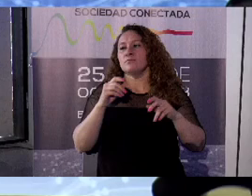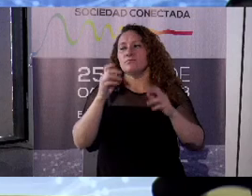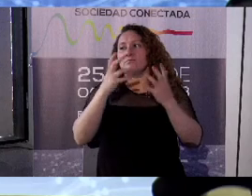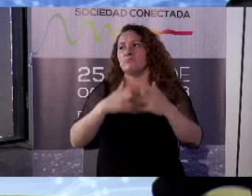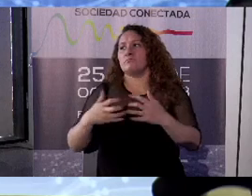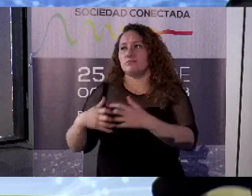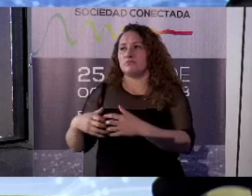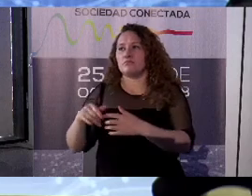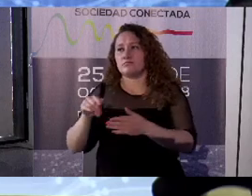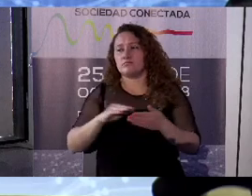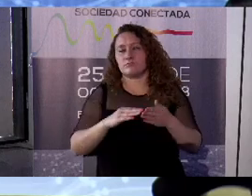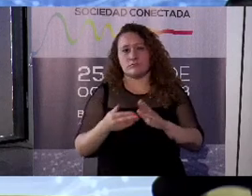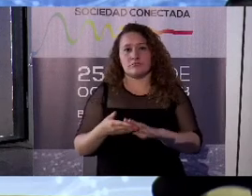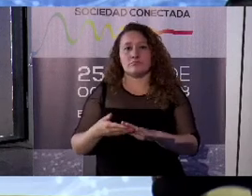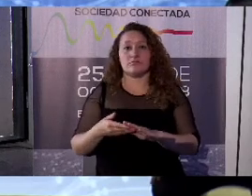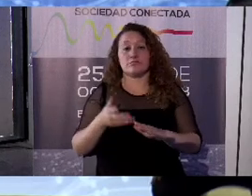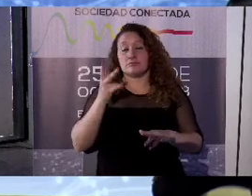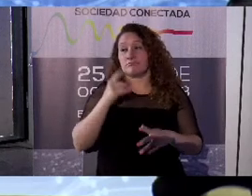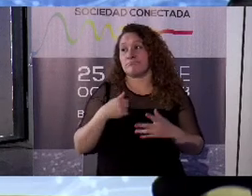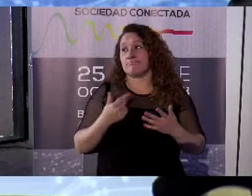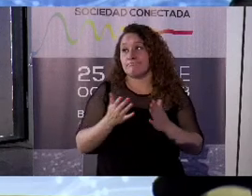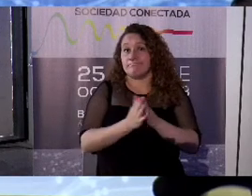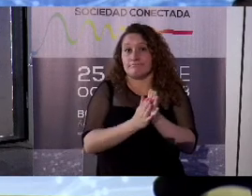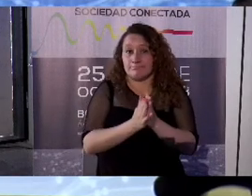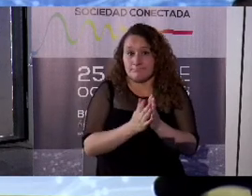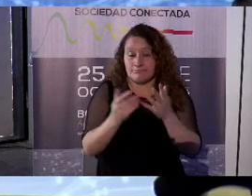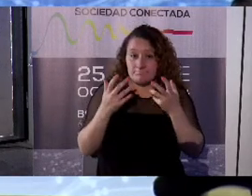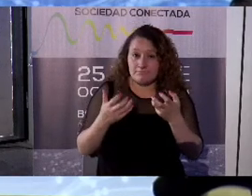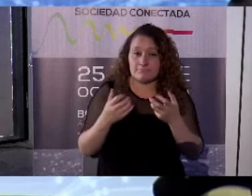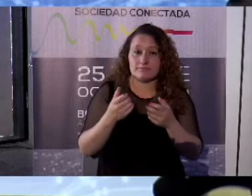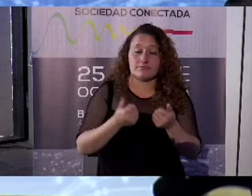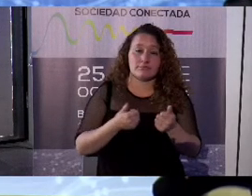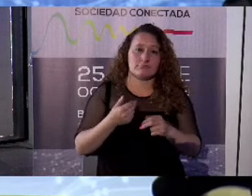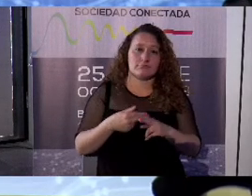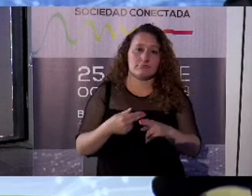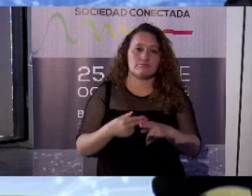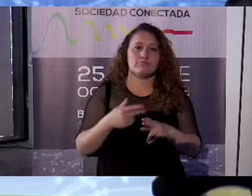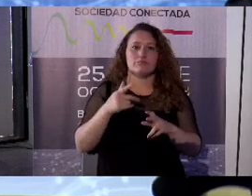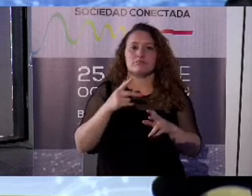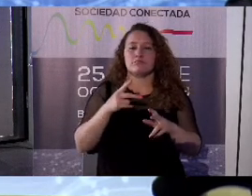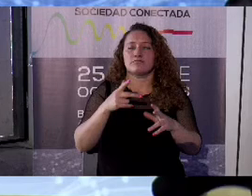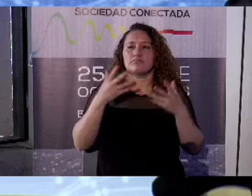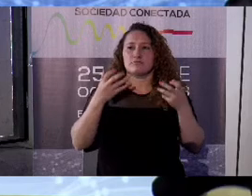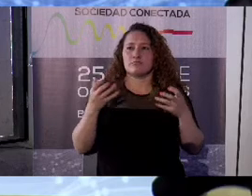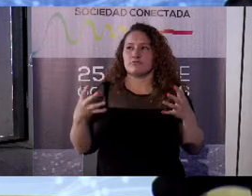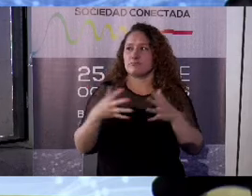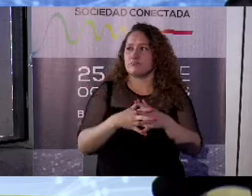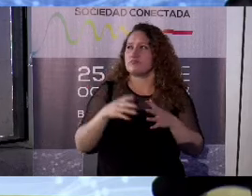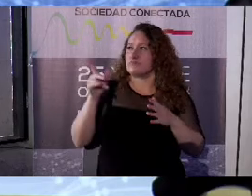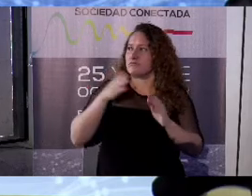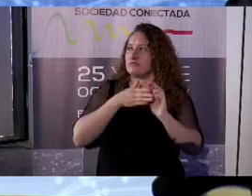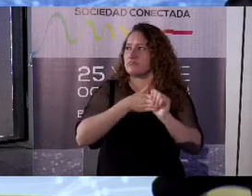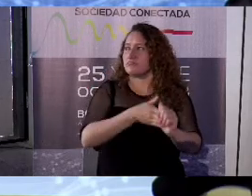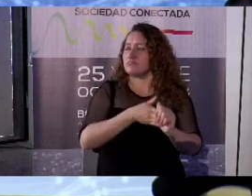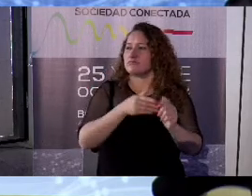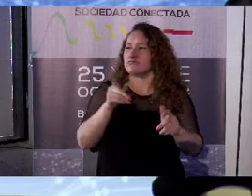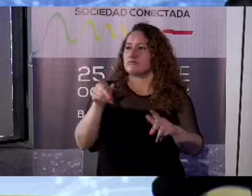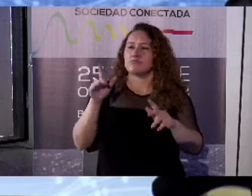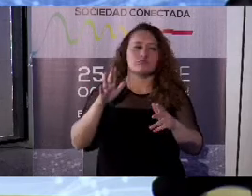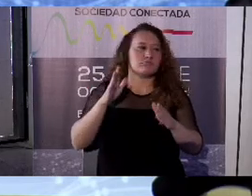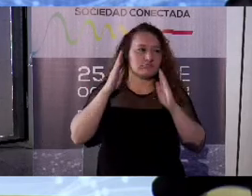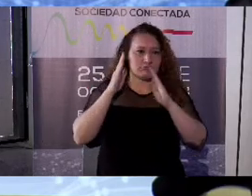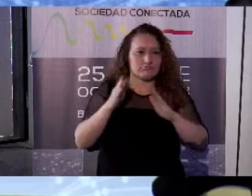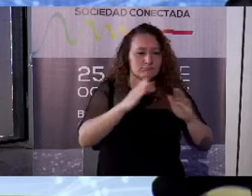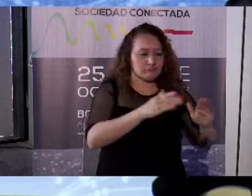comunitarios y las expectativas a corto plazo digamos que esta es una metodología de un análisis combinacional que hemos hecho para atender áreas de desarrollo